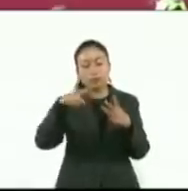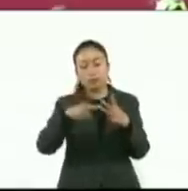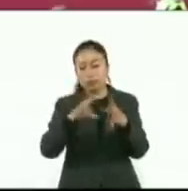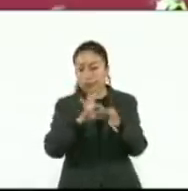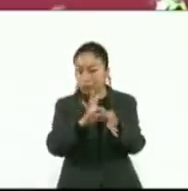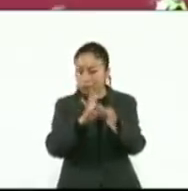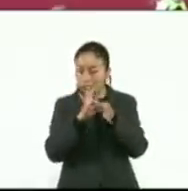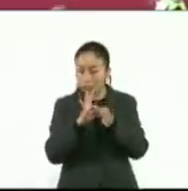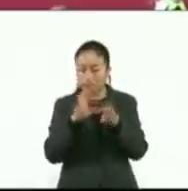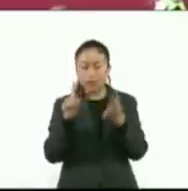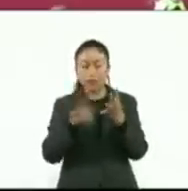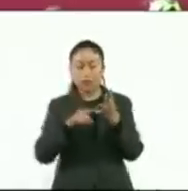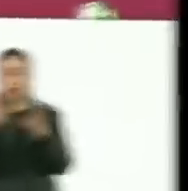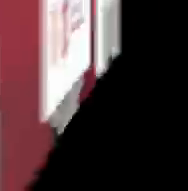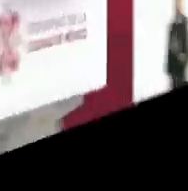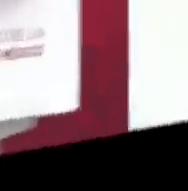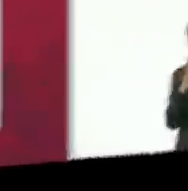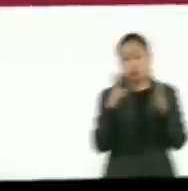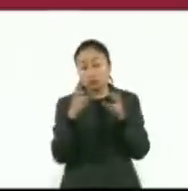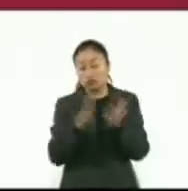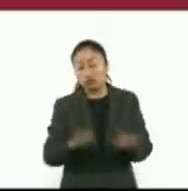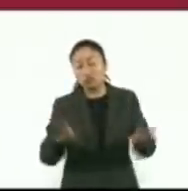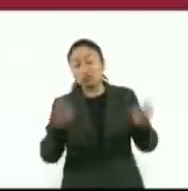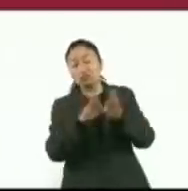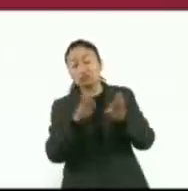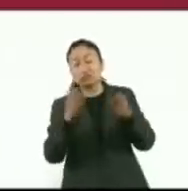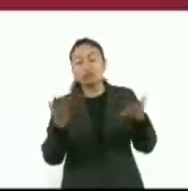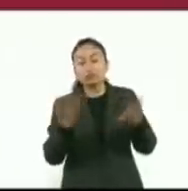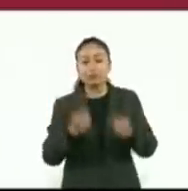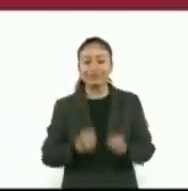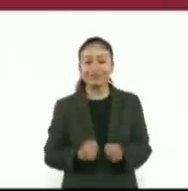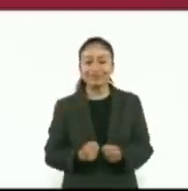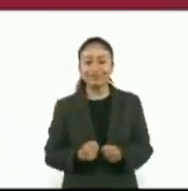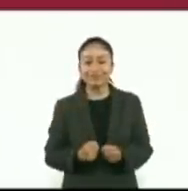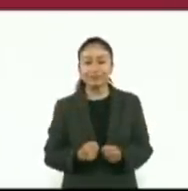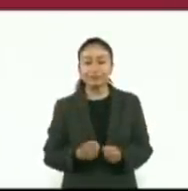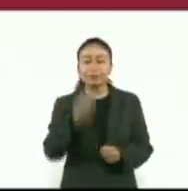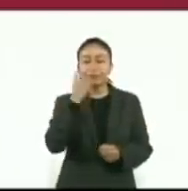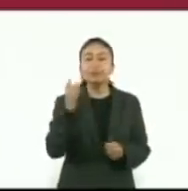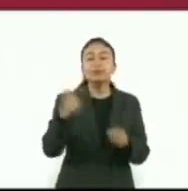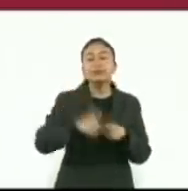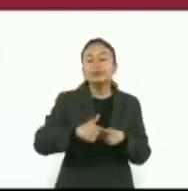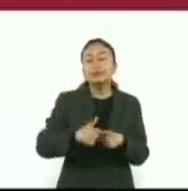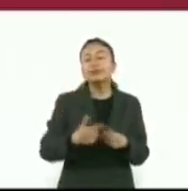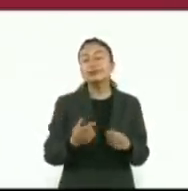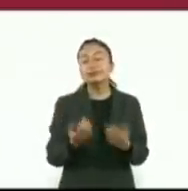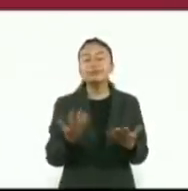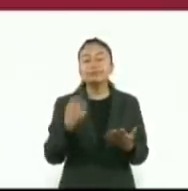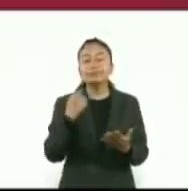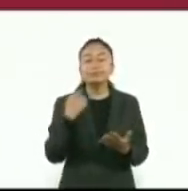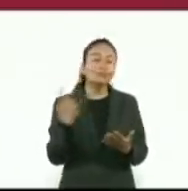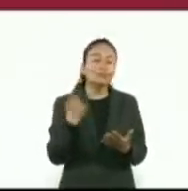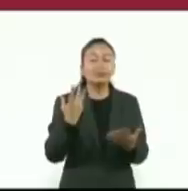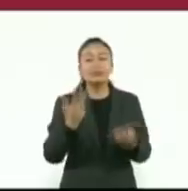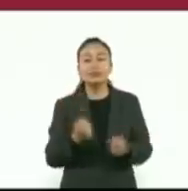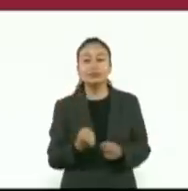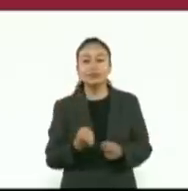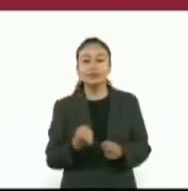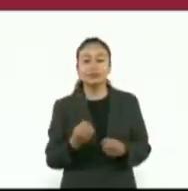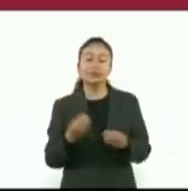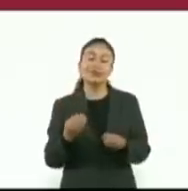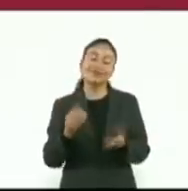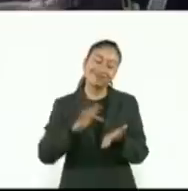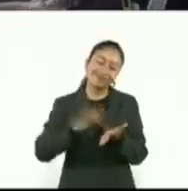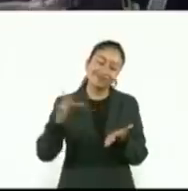y de Comisión Federal de Electricidad. ¿Qué quiero comentar con respecto a esto? Bueno, primero, que agradezco la visita